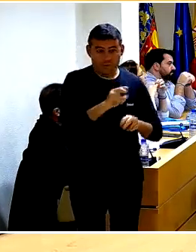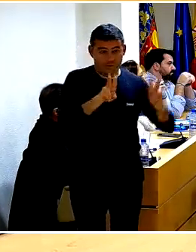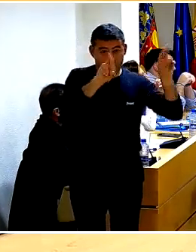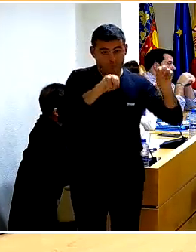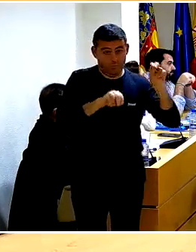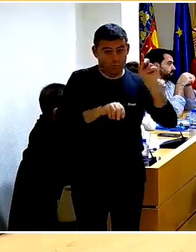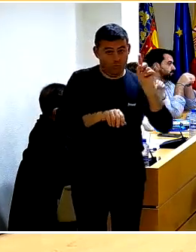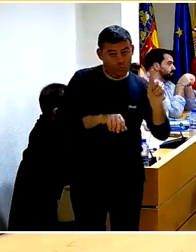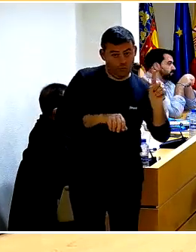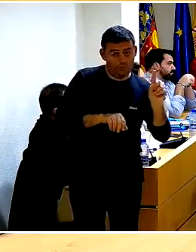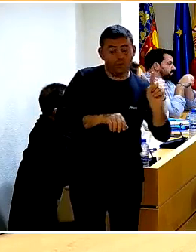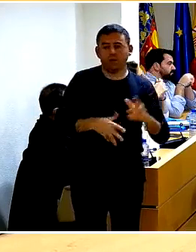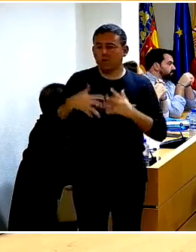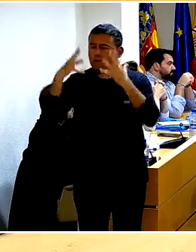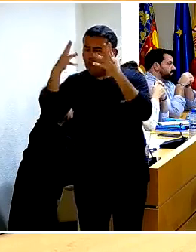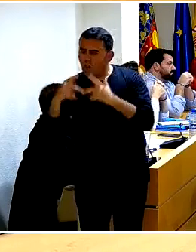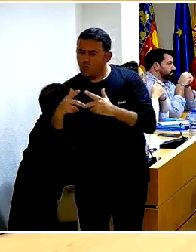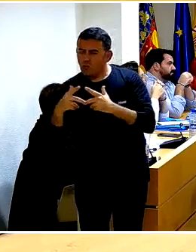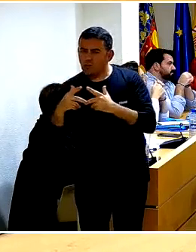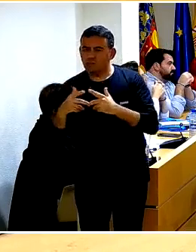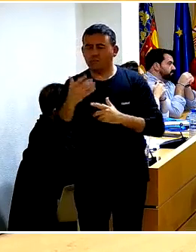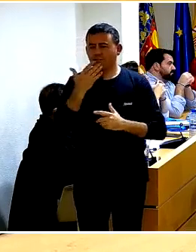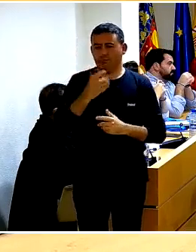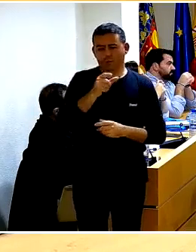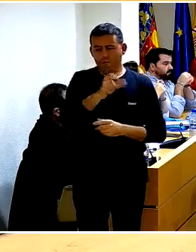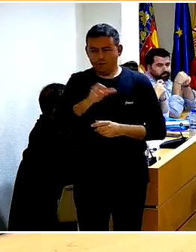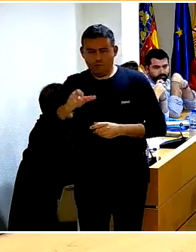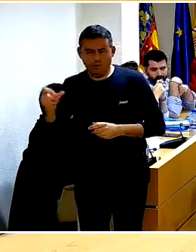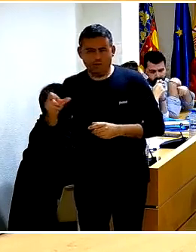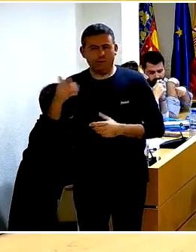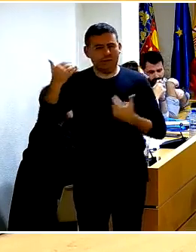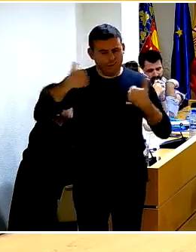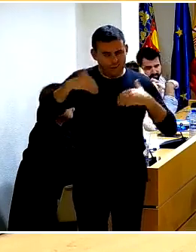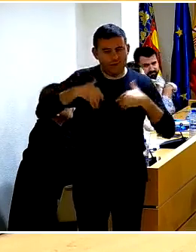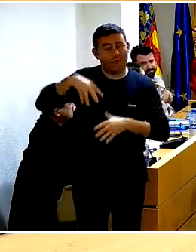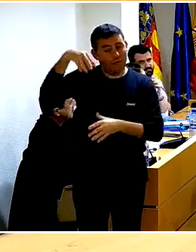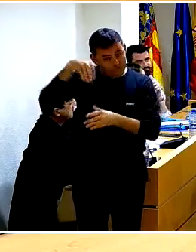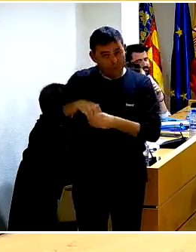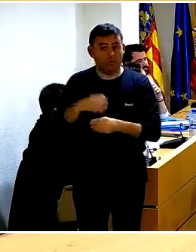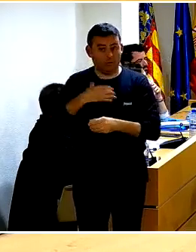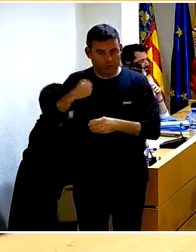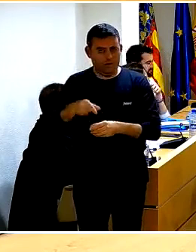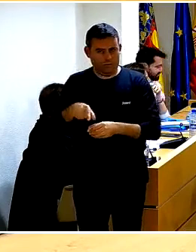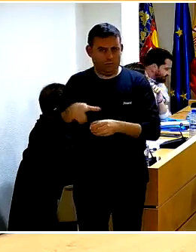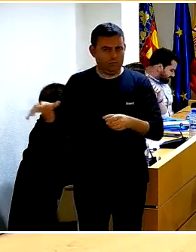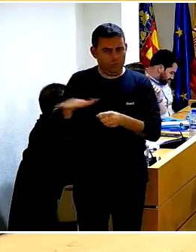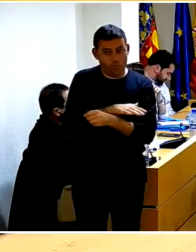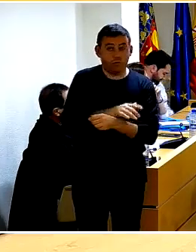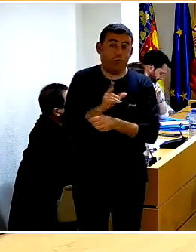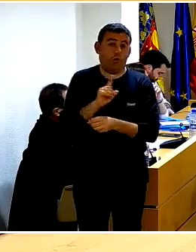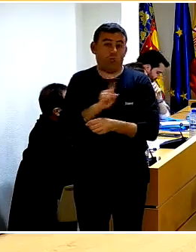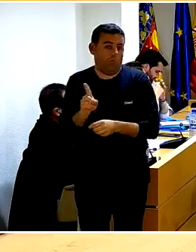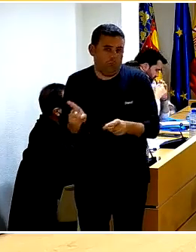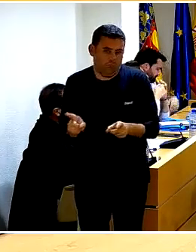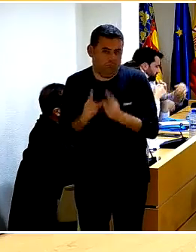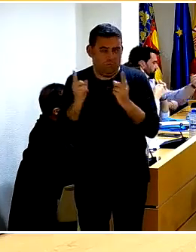que el cálculo que se hace de todo el personal que hay en estos momentos en el ayuntamiento, esté cubierta o no la plaza, todas las plazas cubiertas o no,